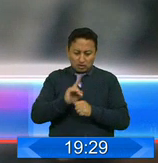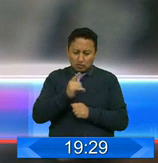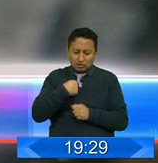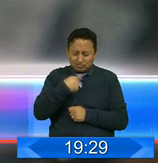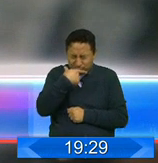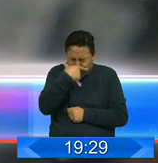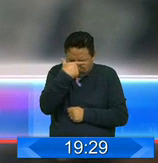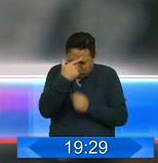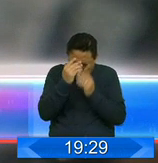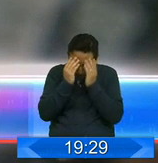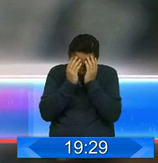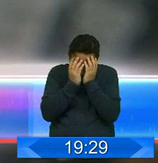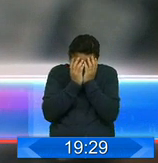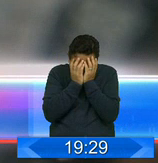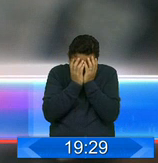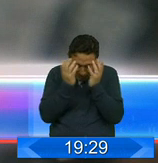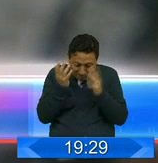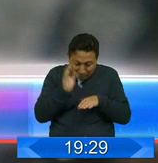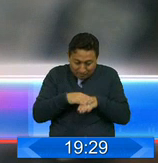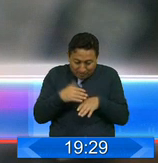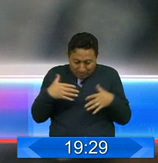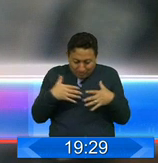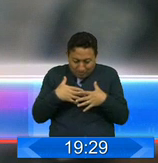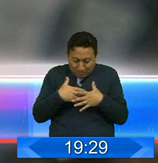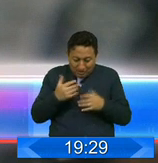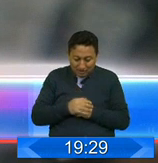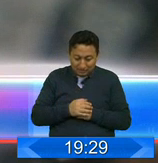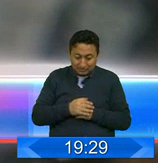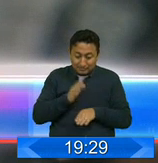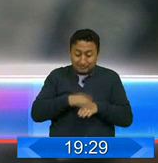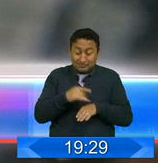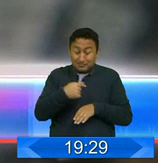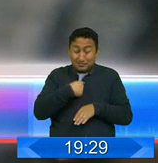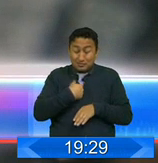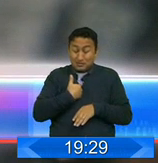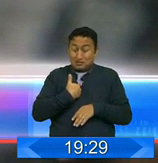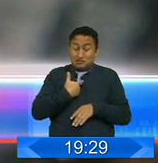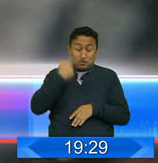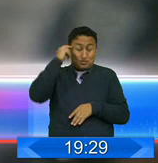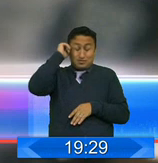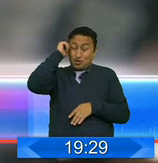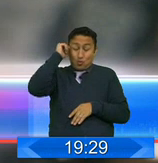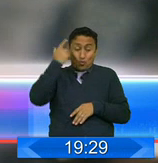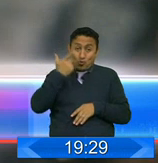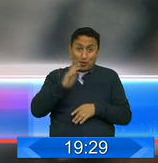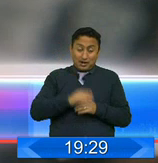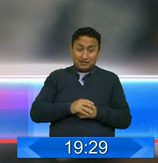vergüenza, por miedo de lo que me había pasado,